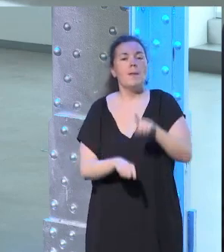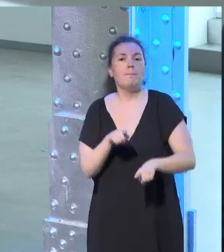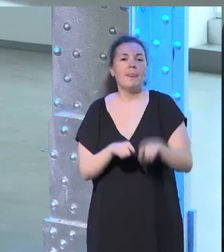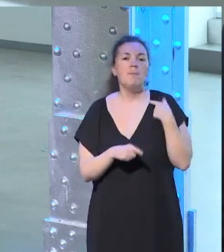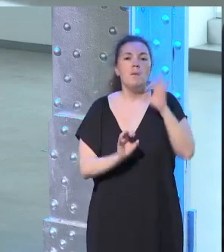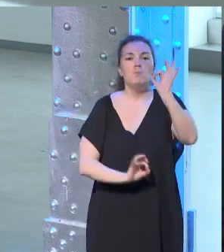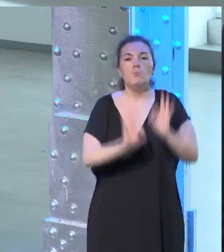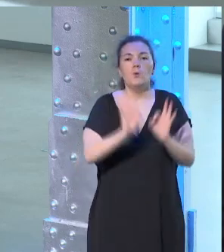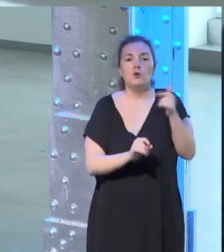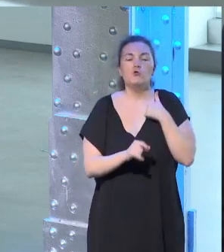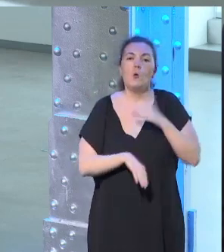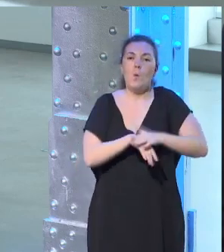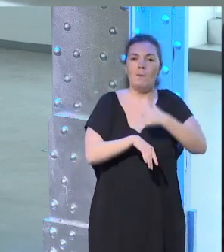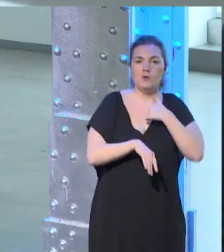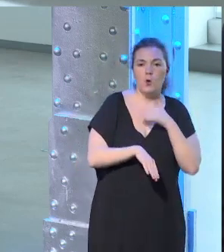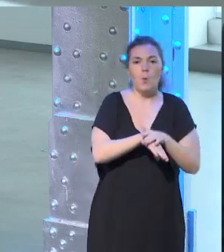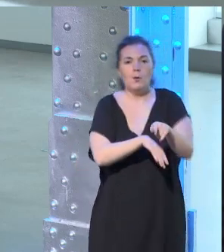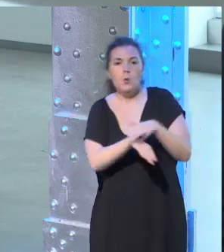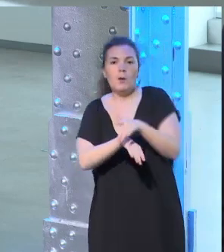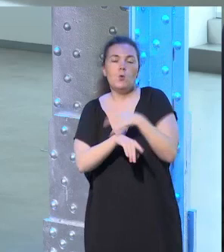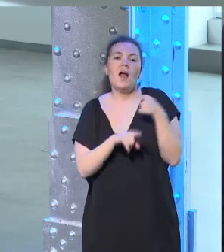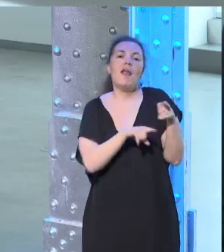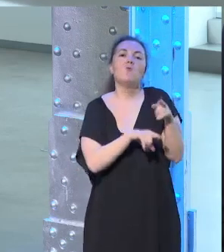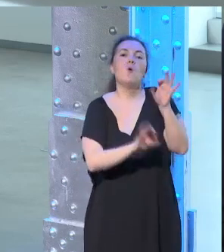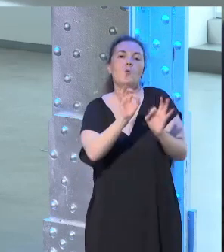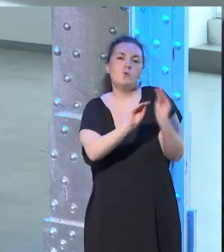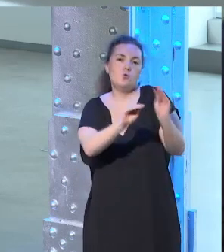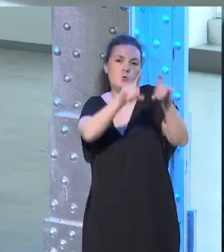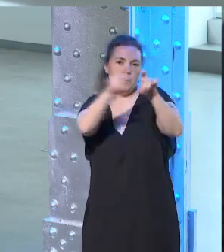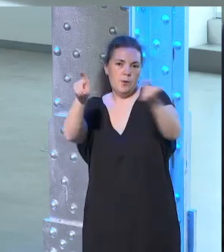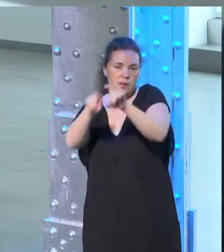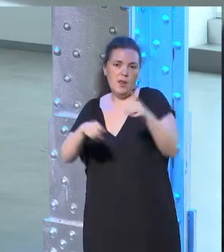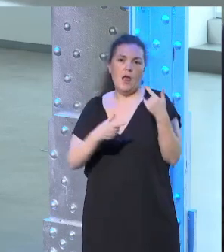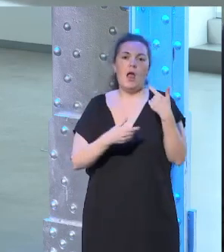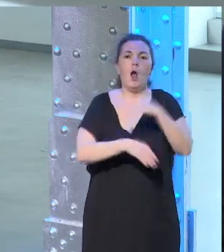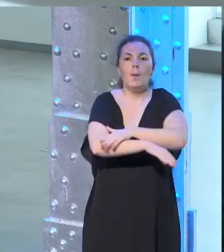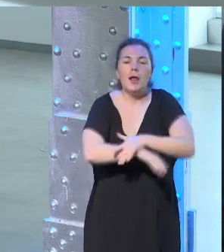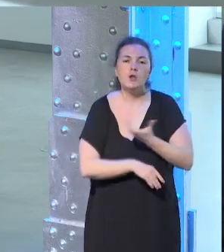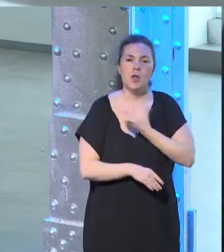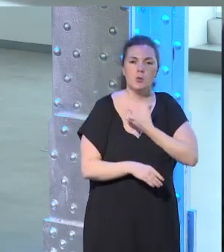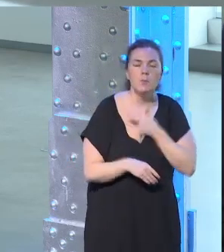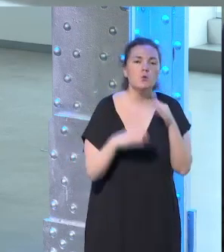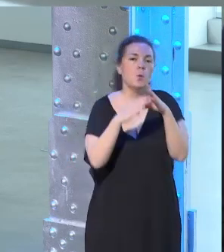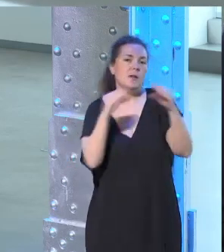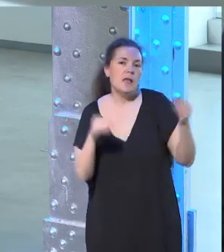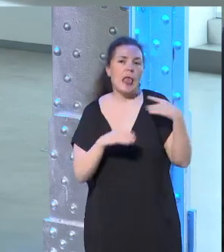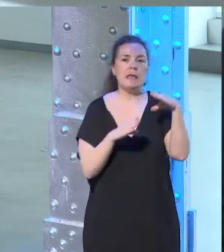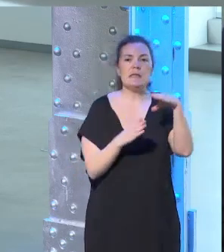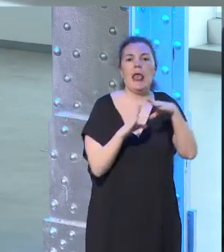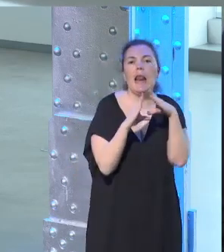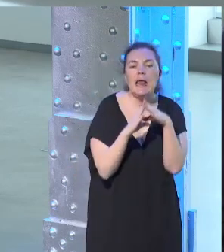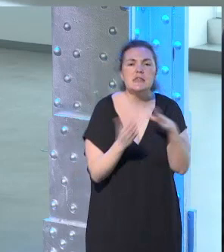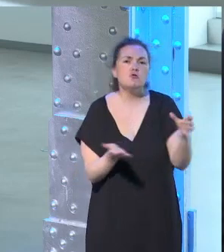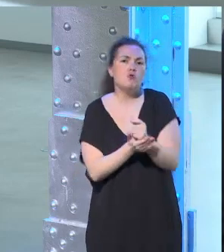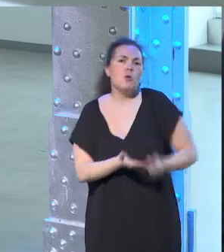cuota parte de responsabilidad que tiene: las empresas, las administraciones públicas, los gobiernos, los ayuntamientos, las universidades, las iglesias,